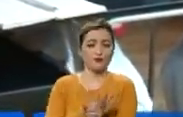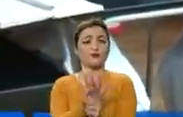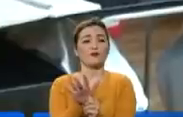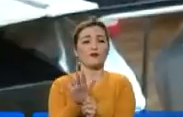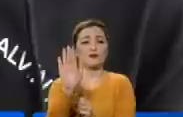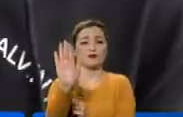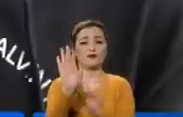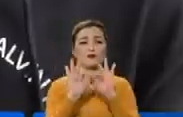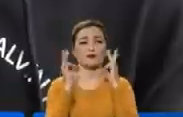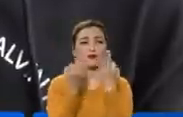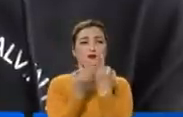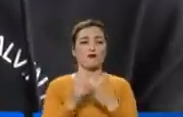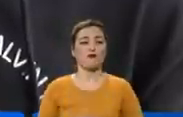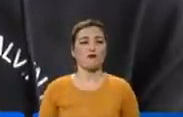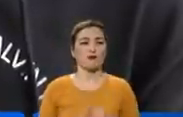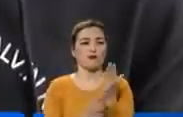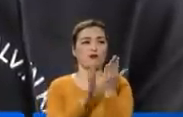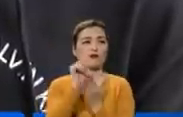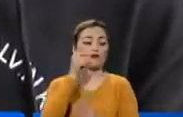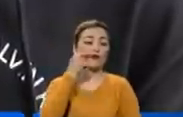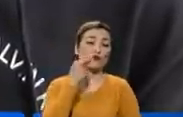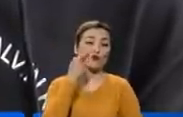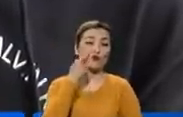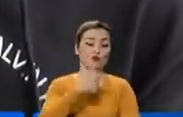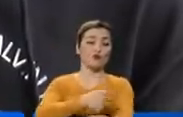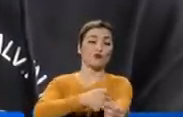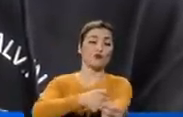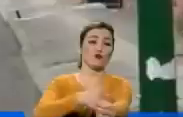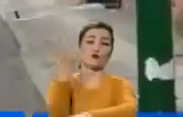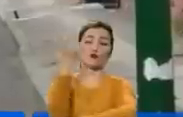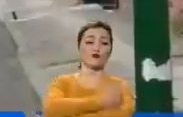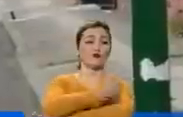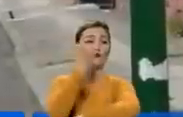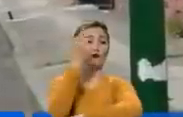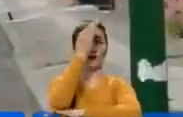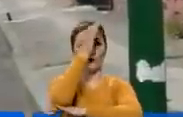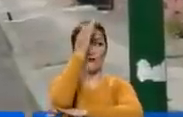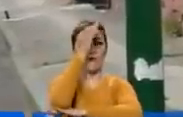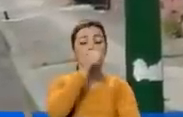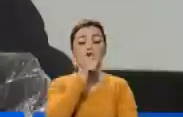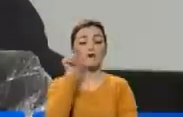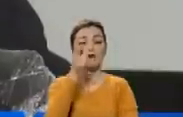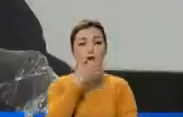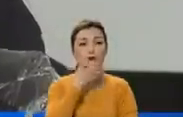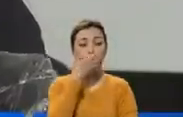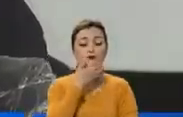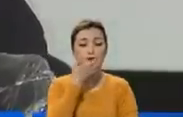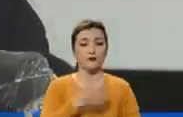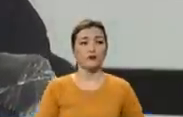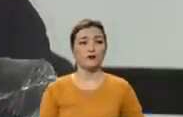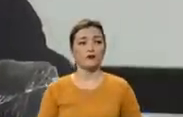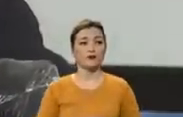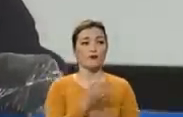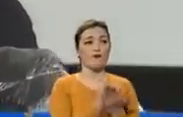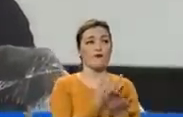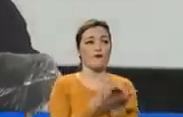de sus familiares. En su caso, la hermana y el padre fueron internados por 15 días en una clínica privada de Ambato. La factura de mi